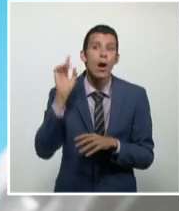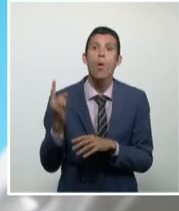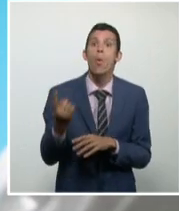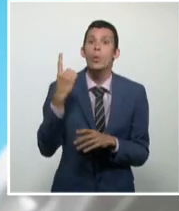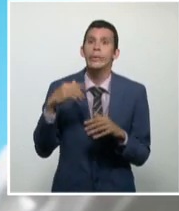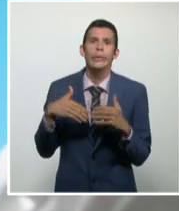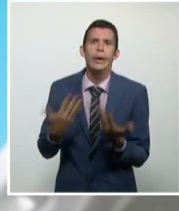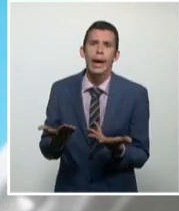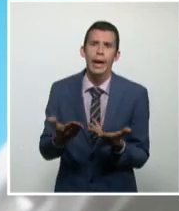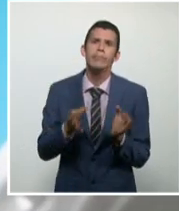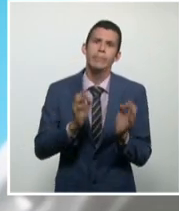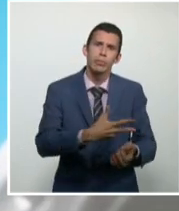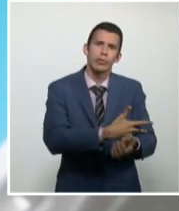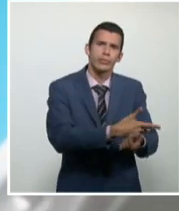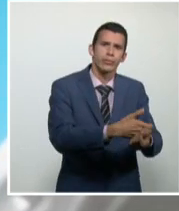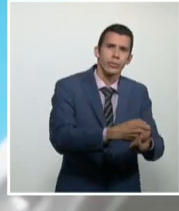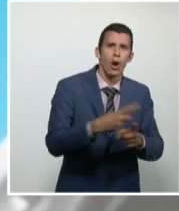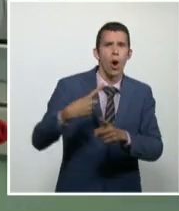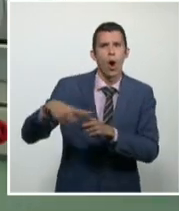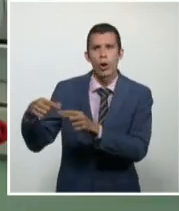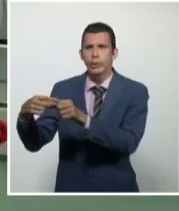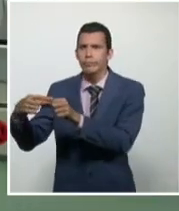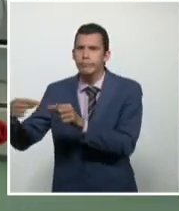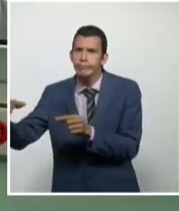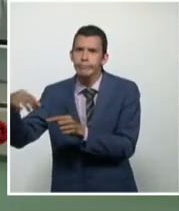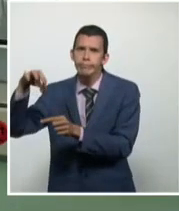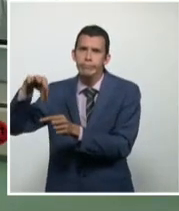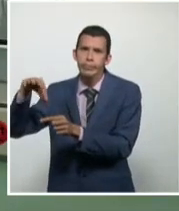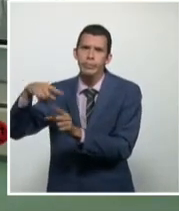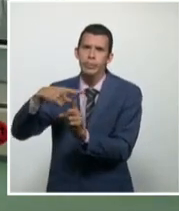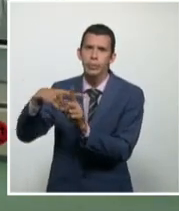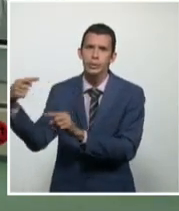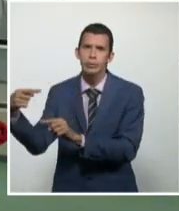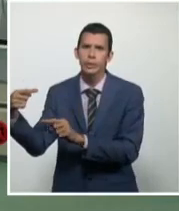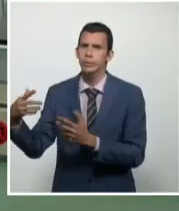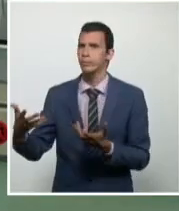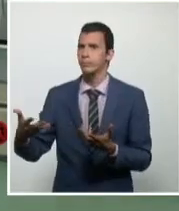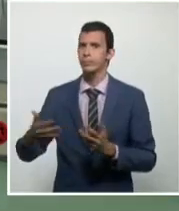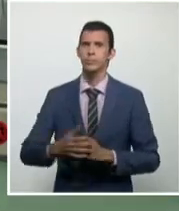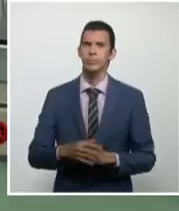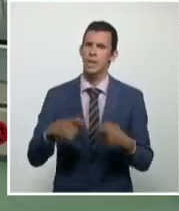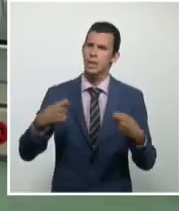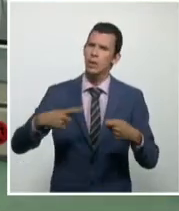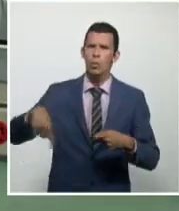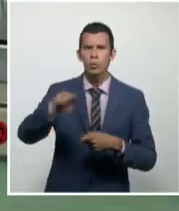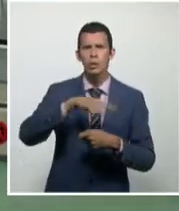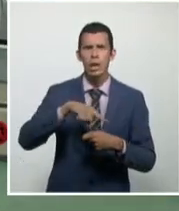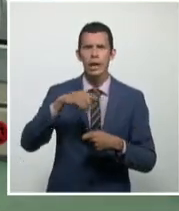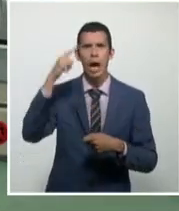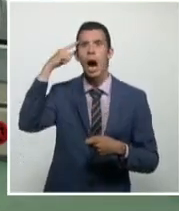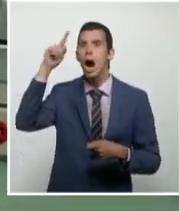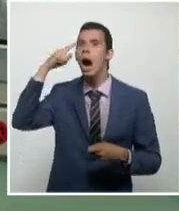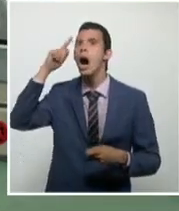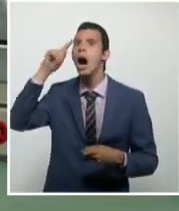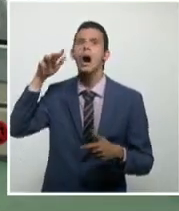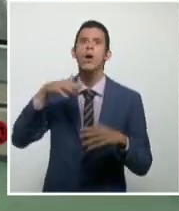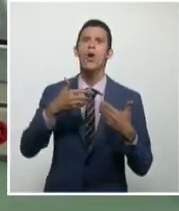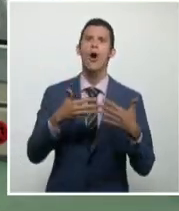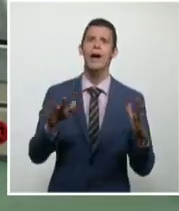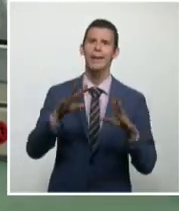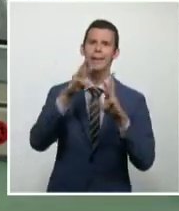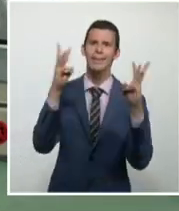frente a la pandemia y actualizadas cumplir con las medidas como el aislamiento social y el